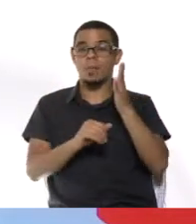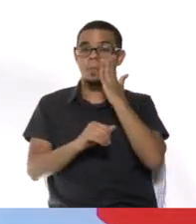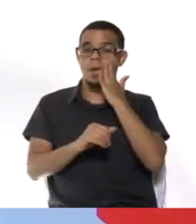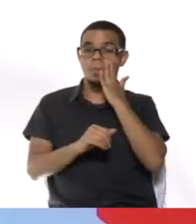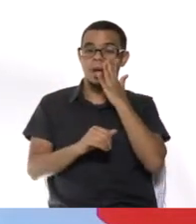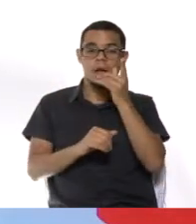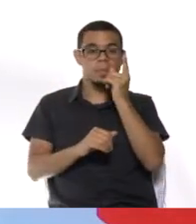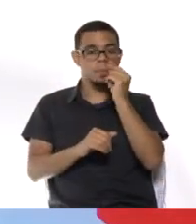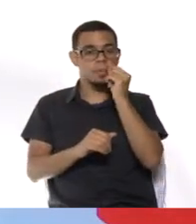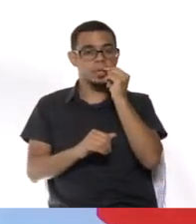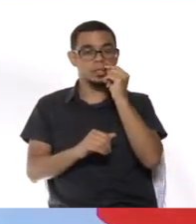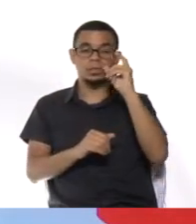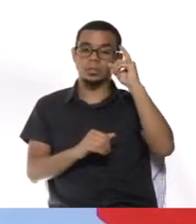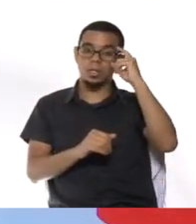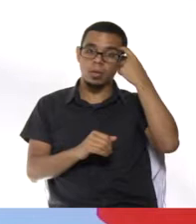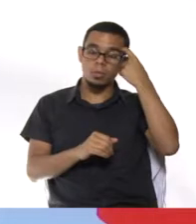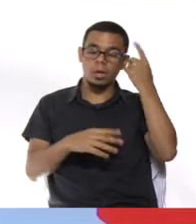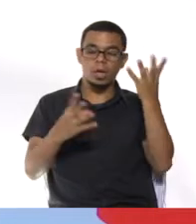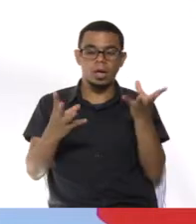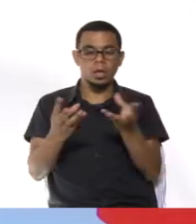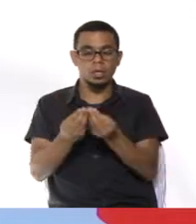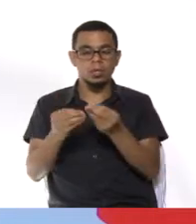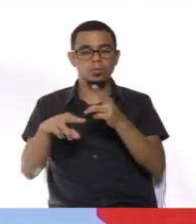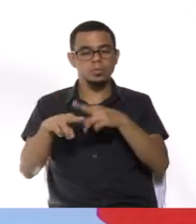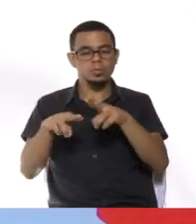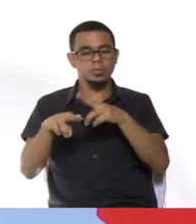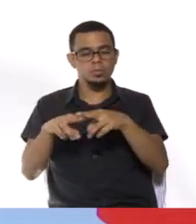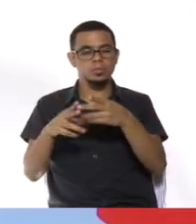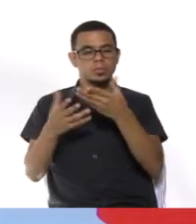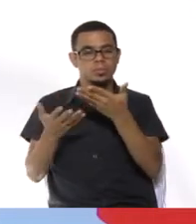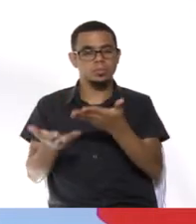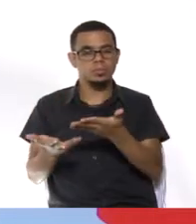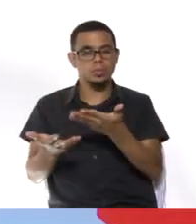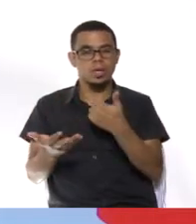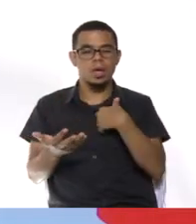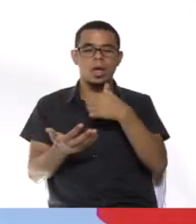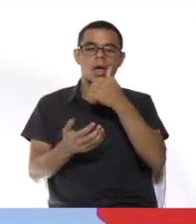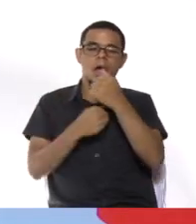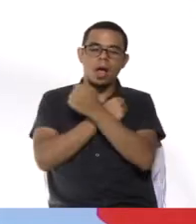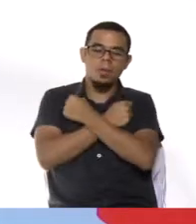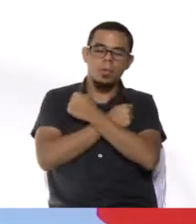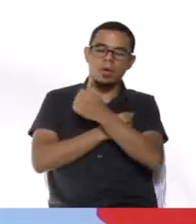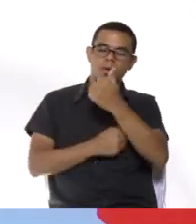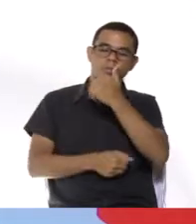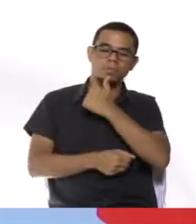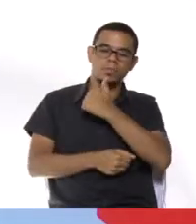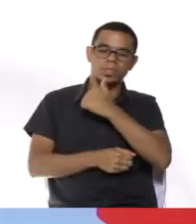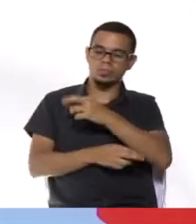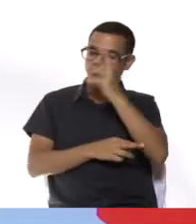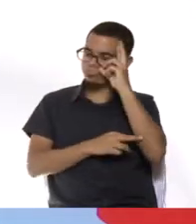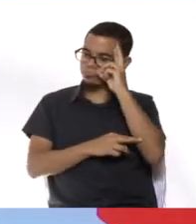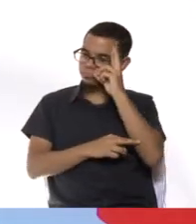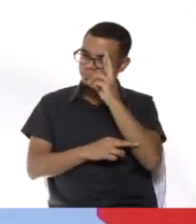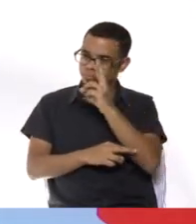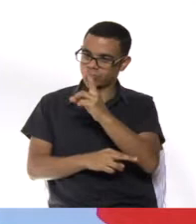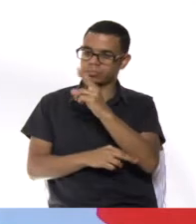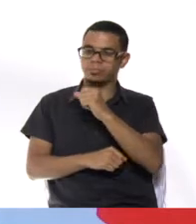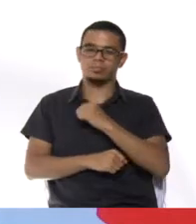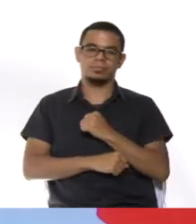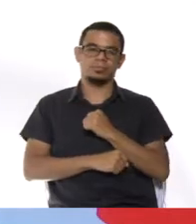Mamá, papá, recuerda hacer todas las actividades de tu niña y de tu niño con mucho amor, con mucho respeto y con